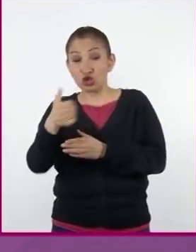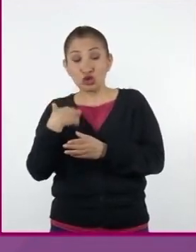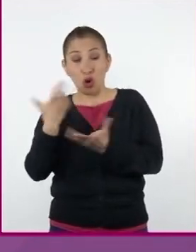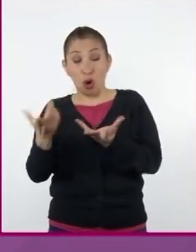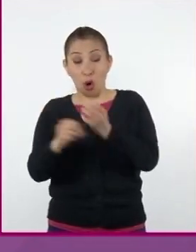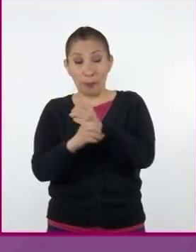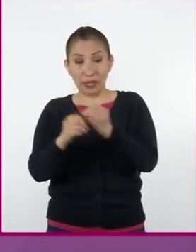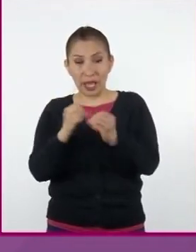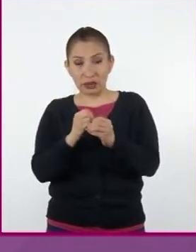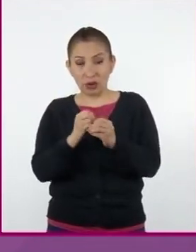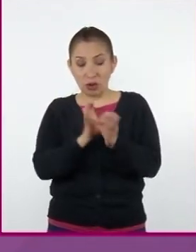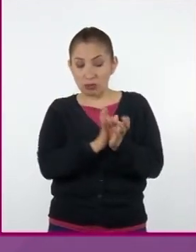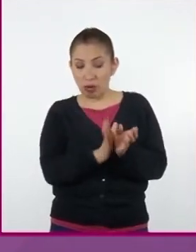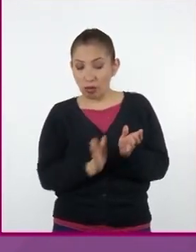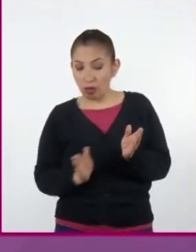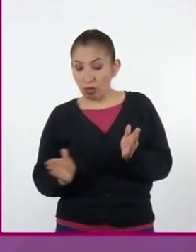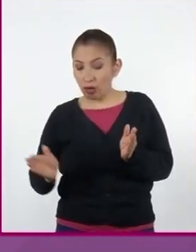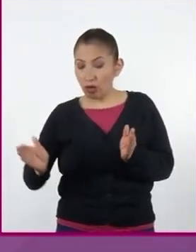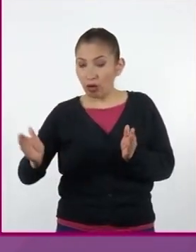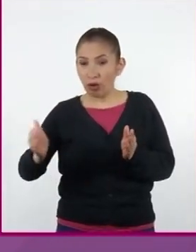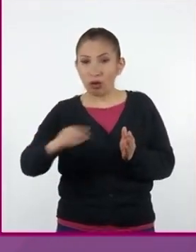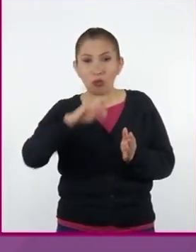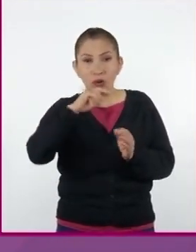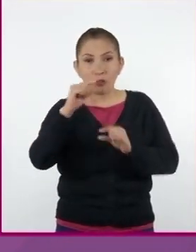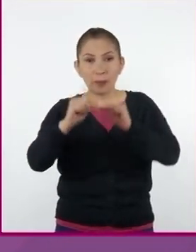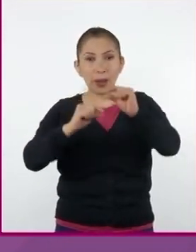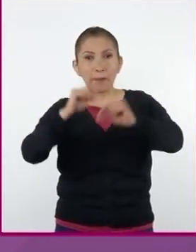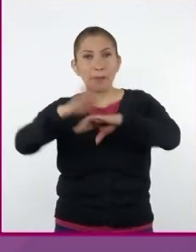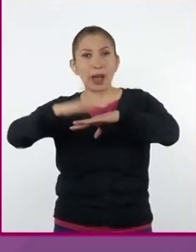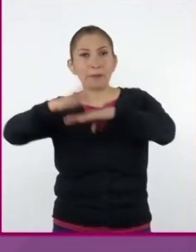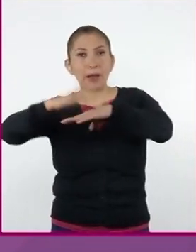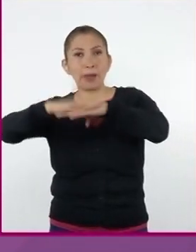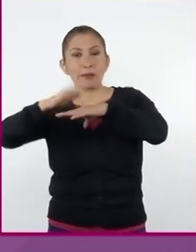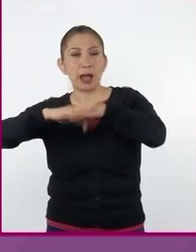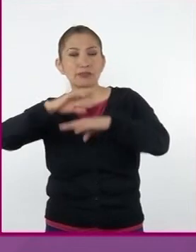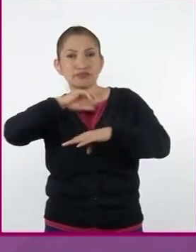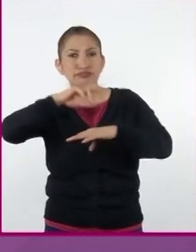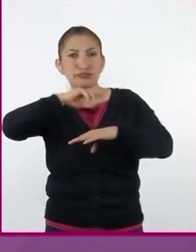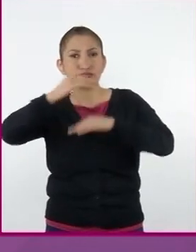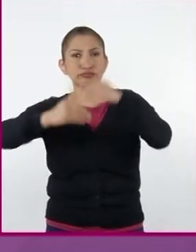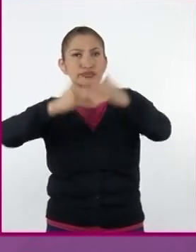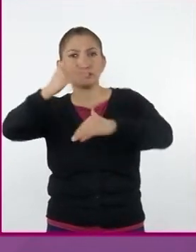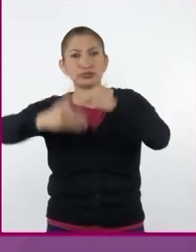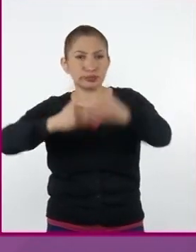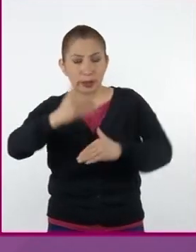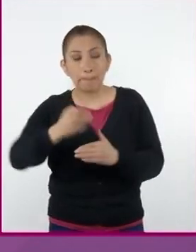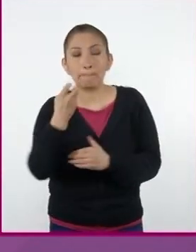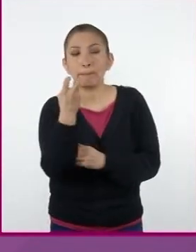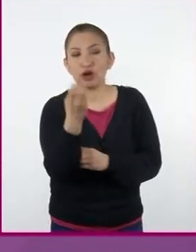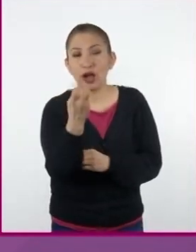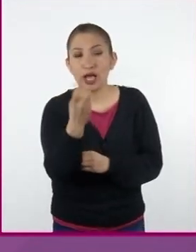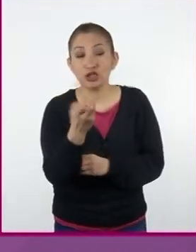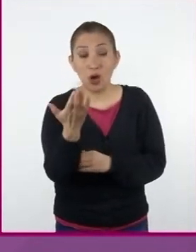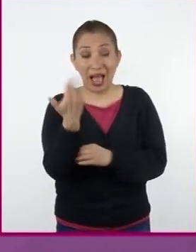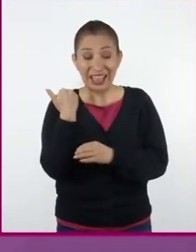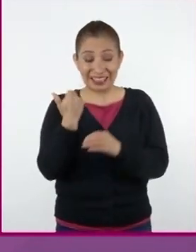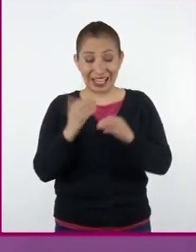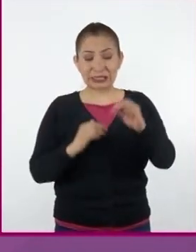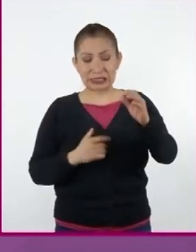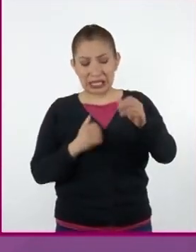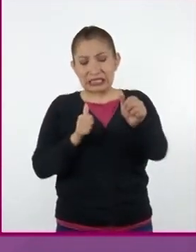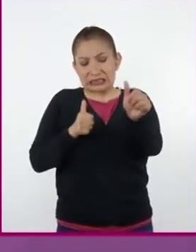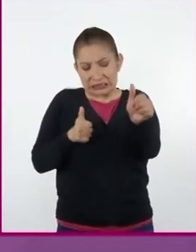cuerpo lleva un movimiento acelerado, es decir, su velocidad va aumentando. Por eso, en un principio, aunque